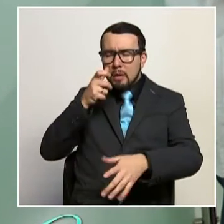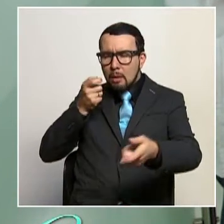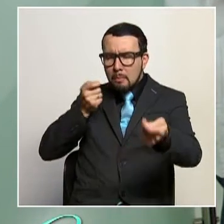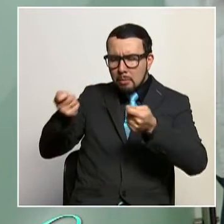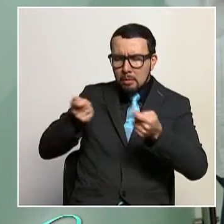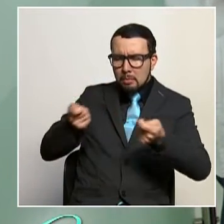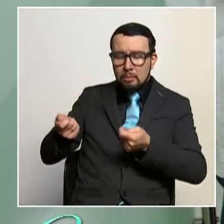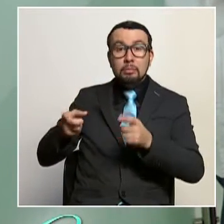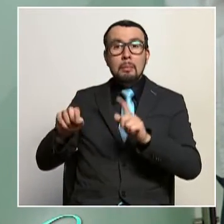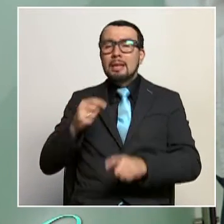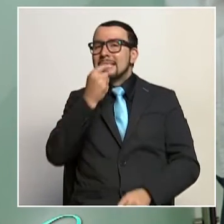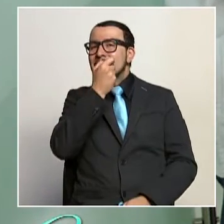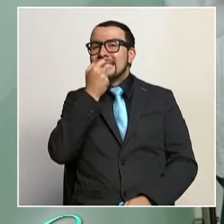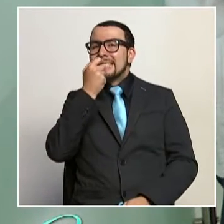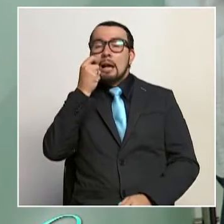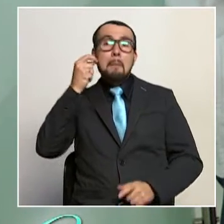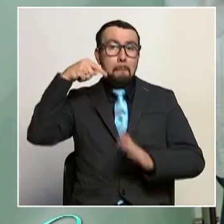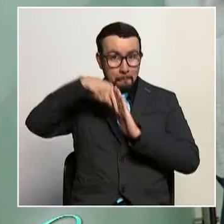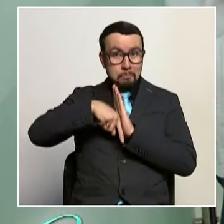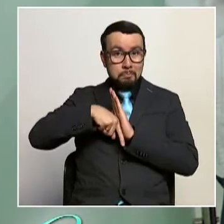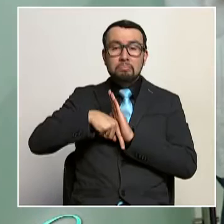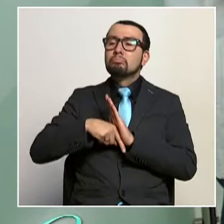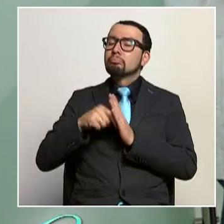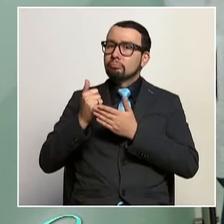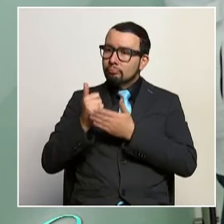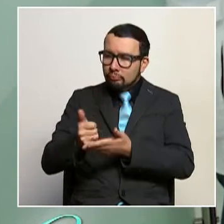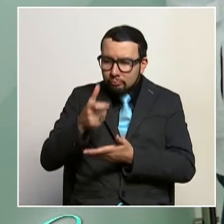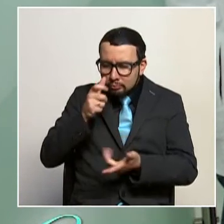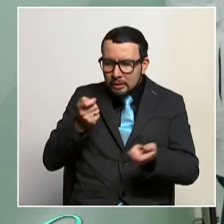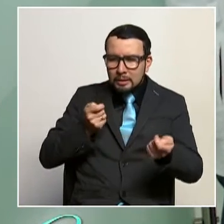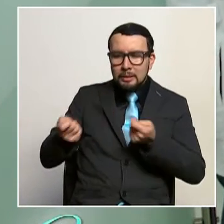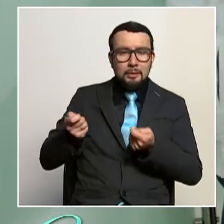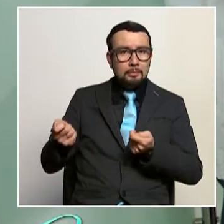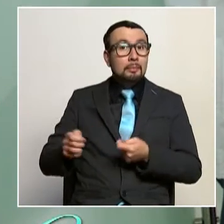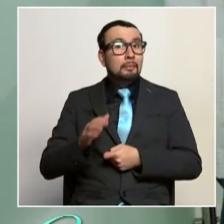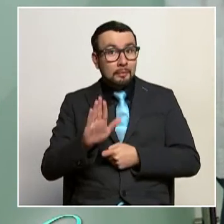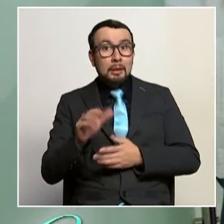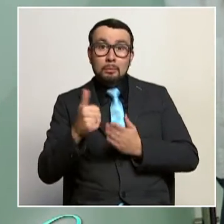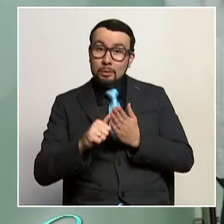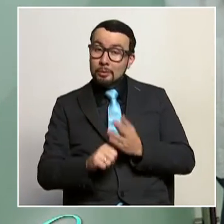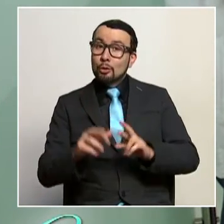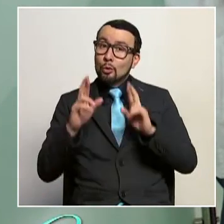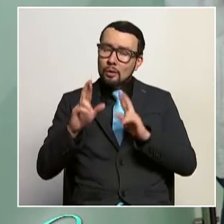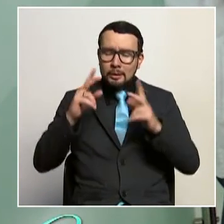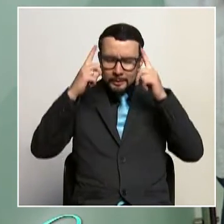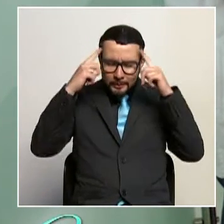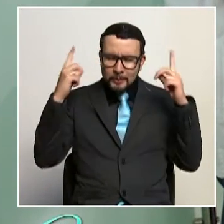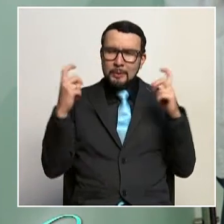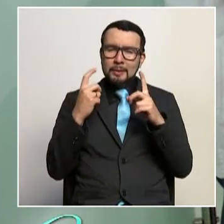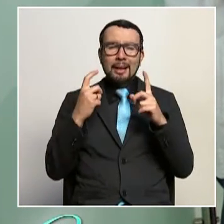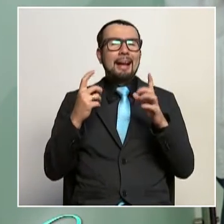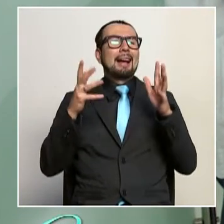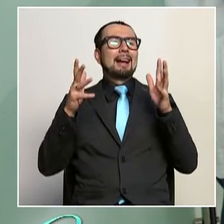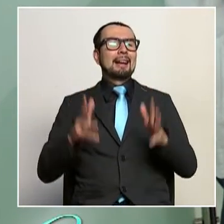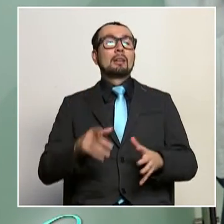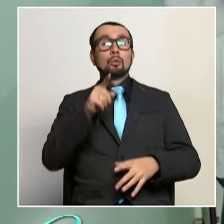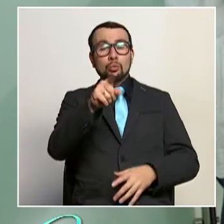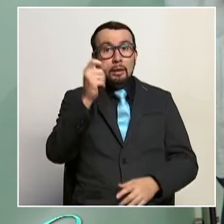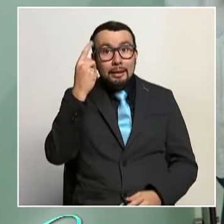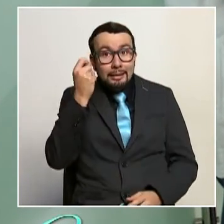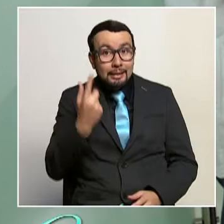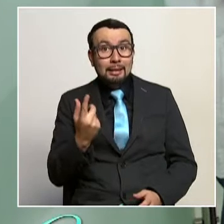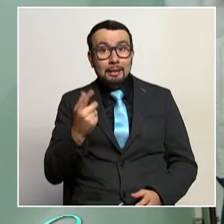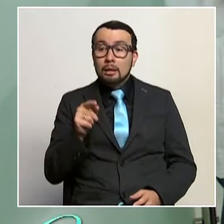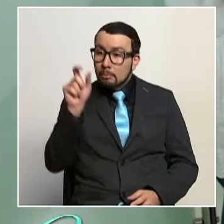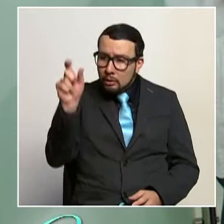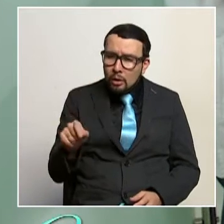un odontólogo neurofocal. Entonces, que sea este programa un espacio de reflexión y ustedes entiendan que quienes tienen